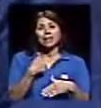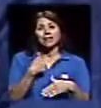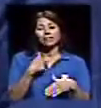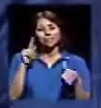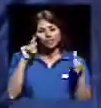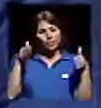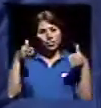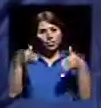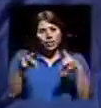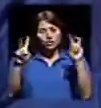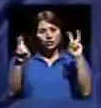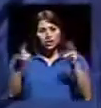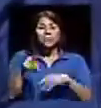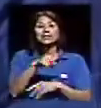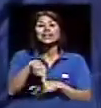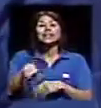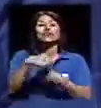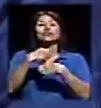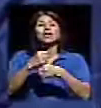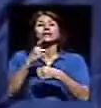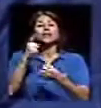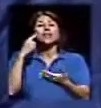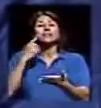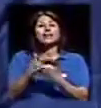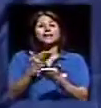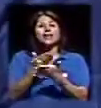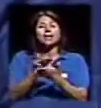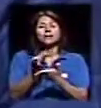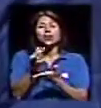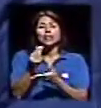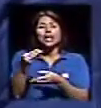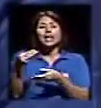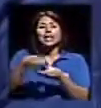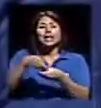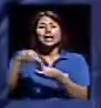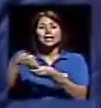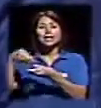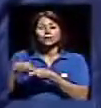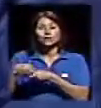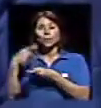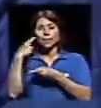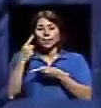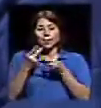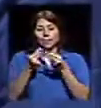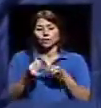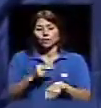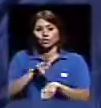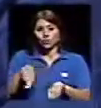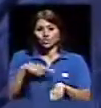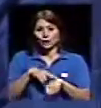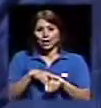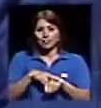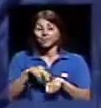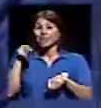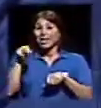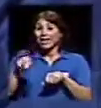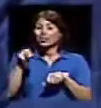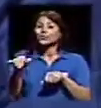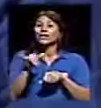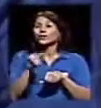de ingresos para el presupuesto nacional. Ese es, como dice usted, el banderazo de partida. De